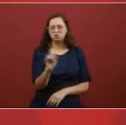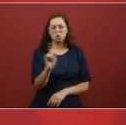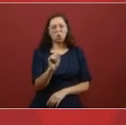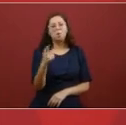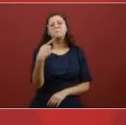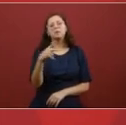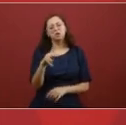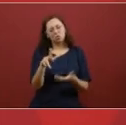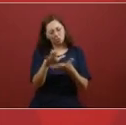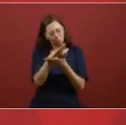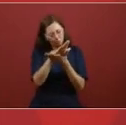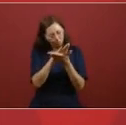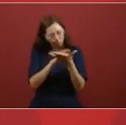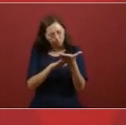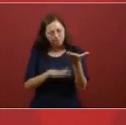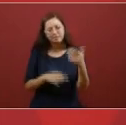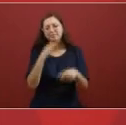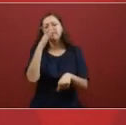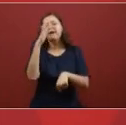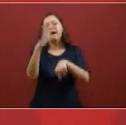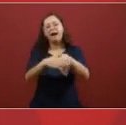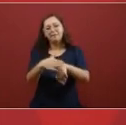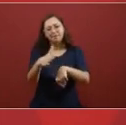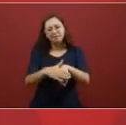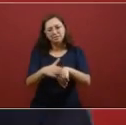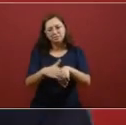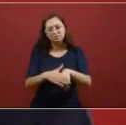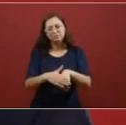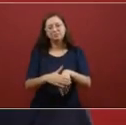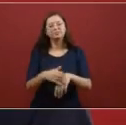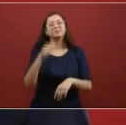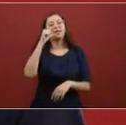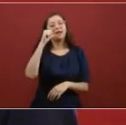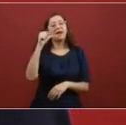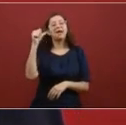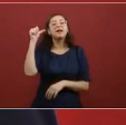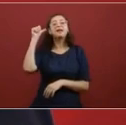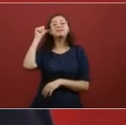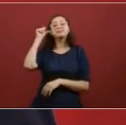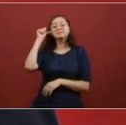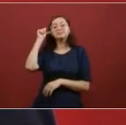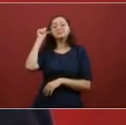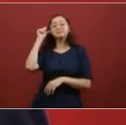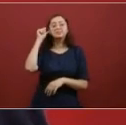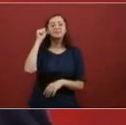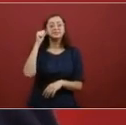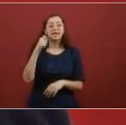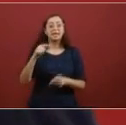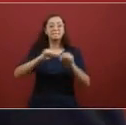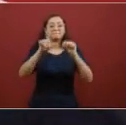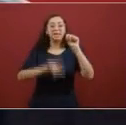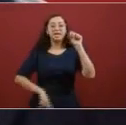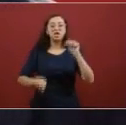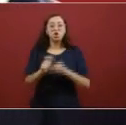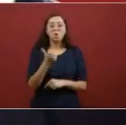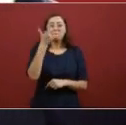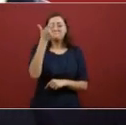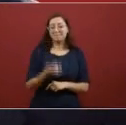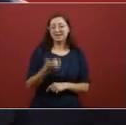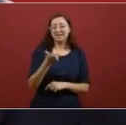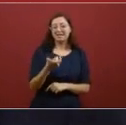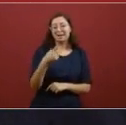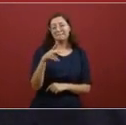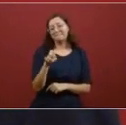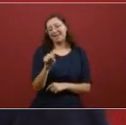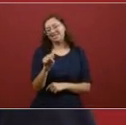Pobremente les informo, ayer el peso mexicano